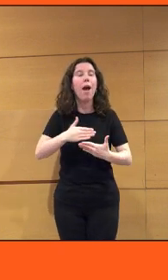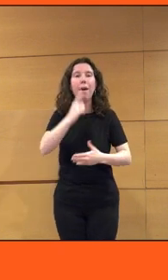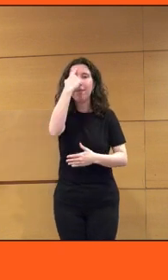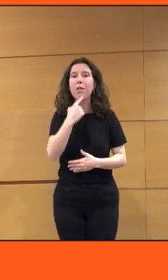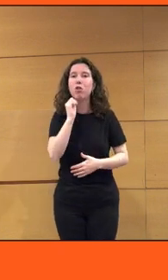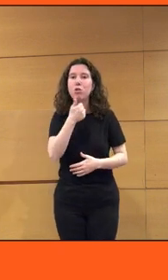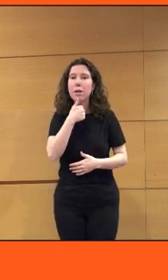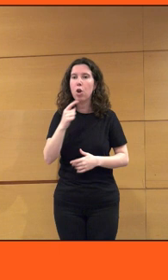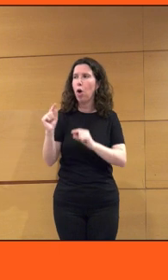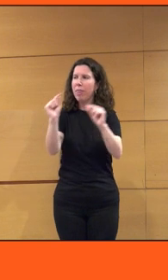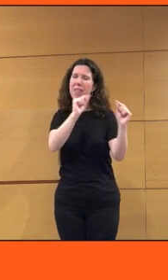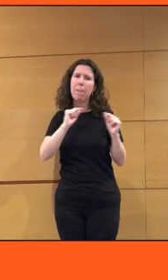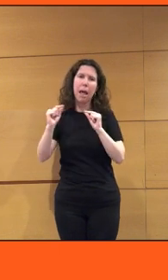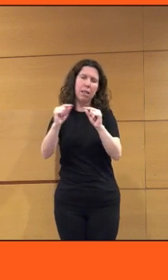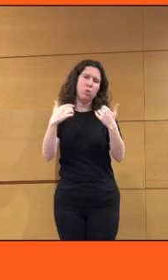todos sumamente complejos.